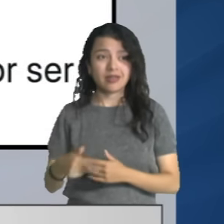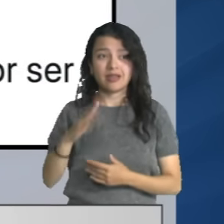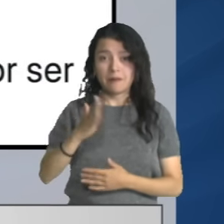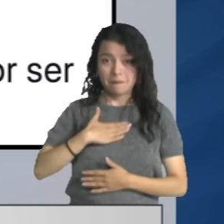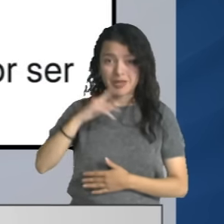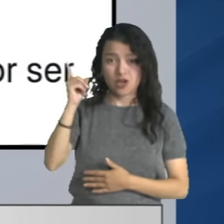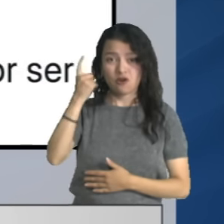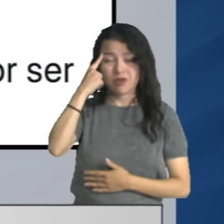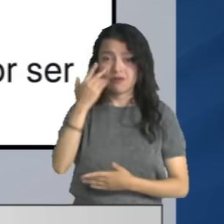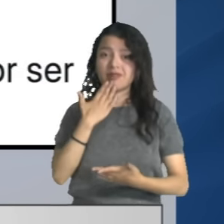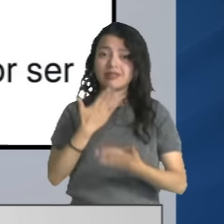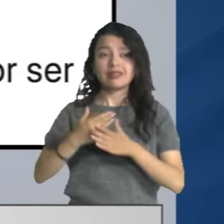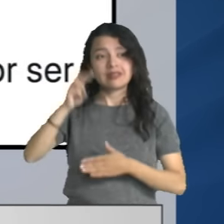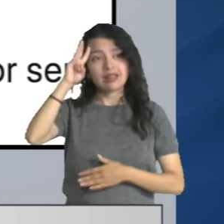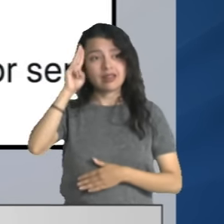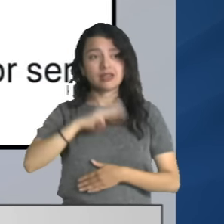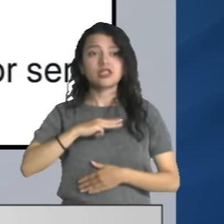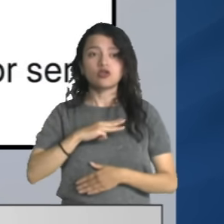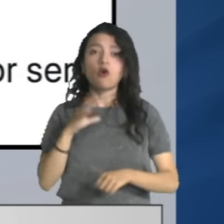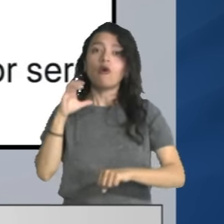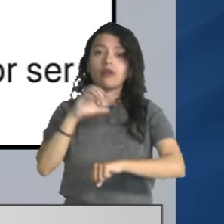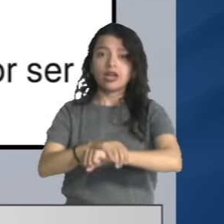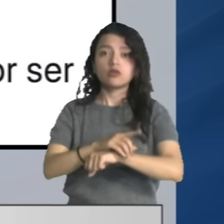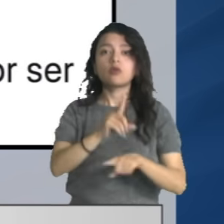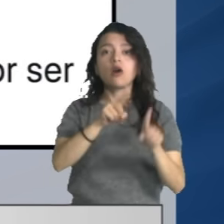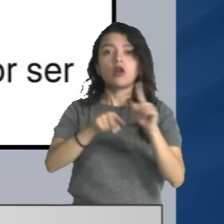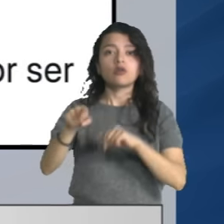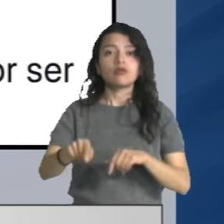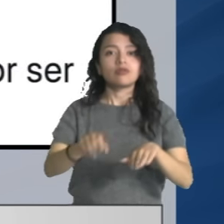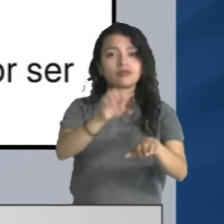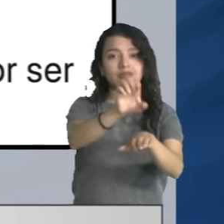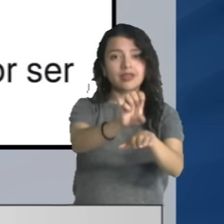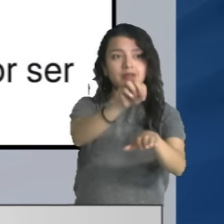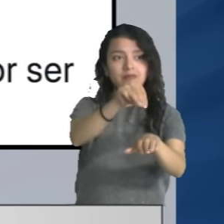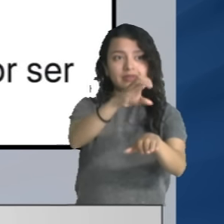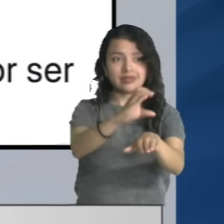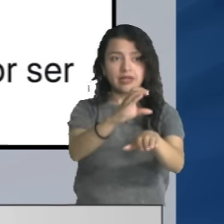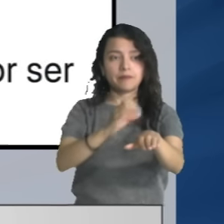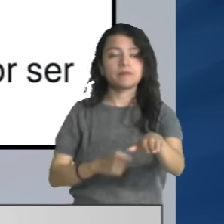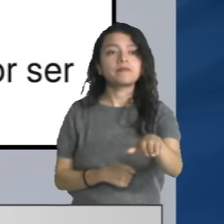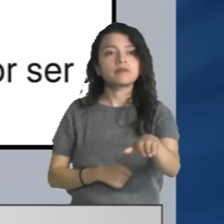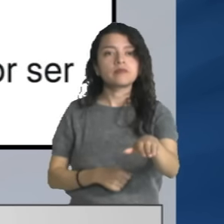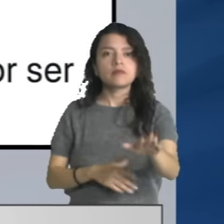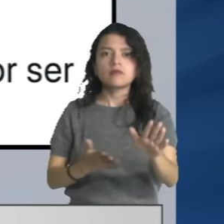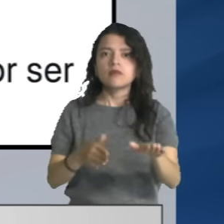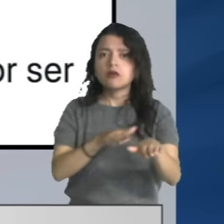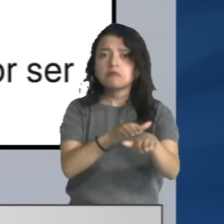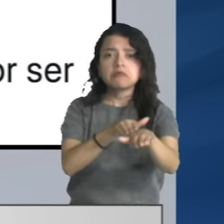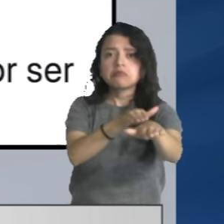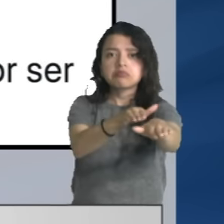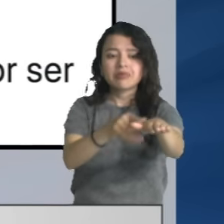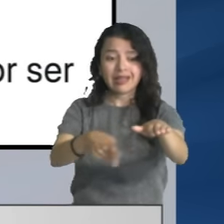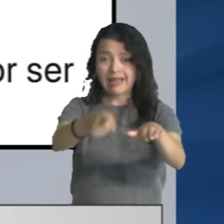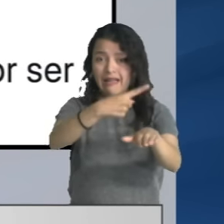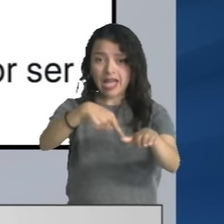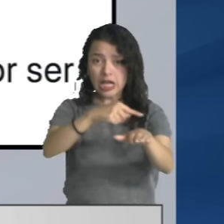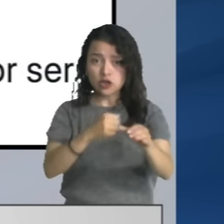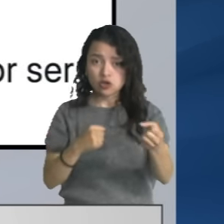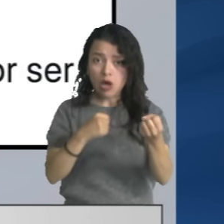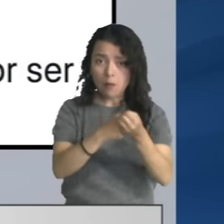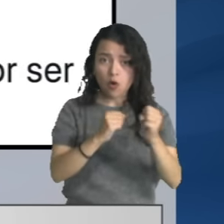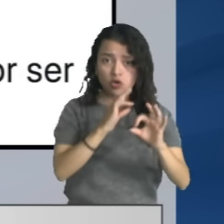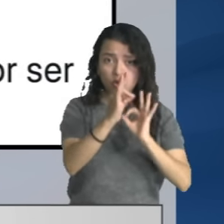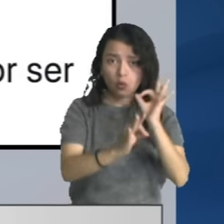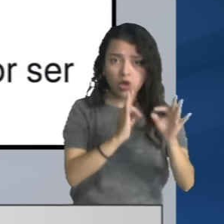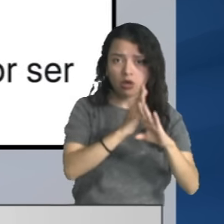ha capturado a varios miembros del Estado Mayor Central en su desplazamiento. Los que no estaban cobijados por la medida de levantamiento de la